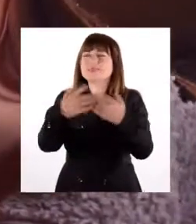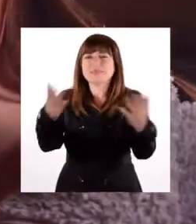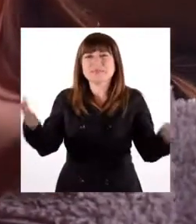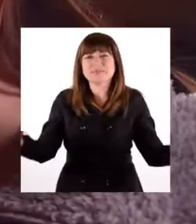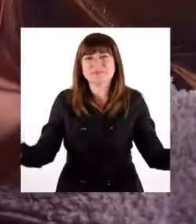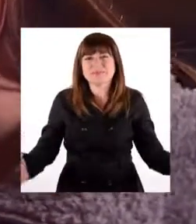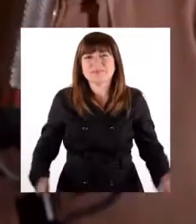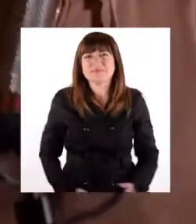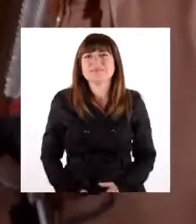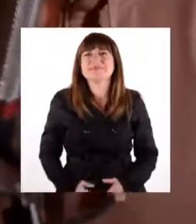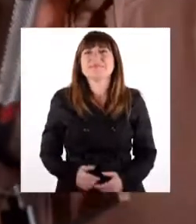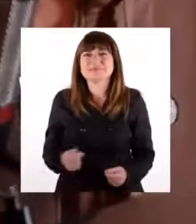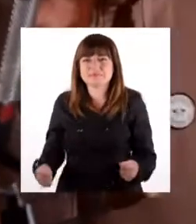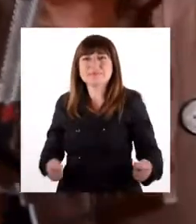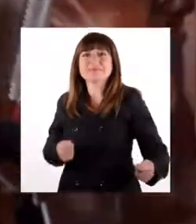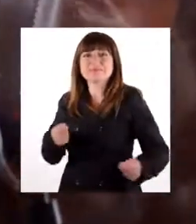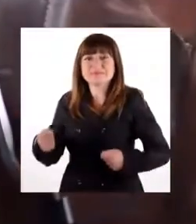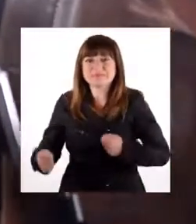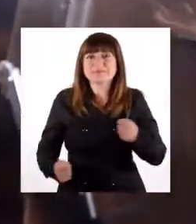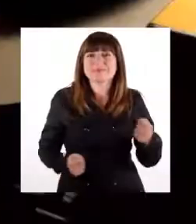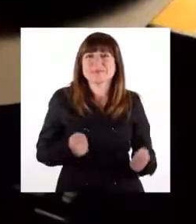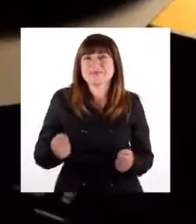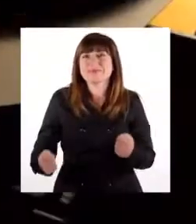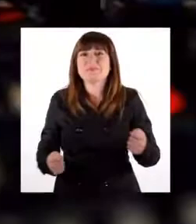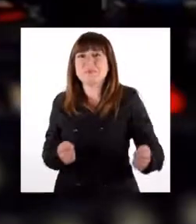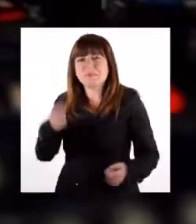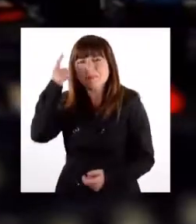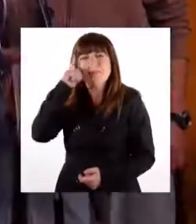la libertad.